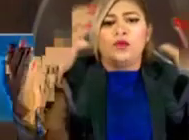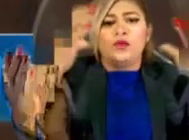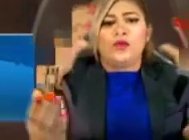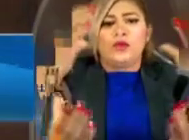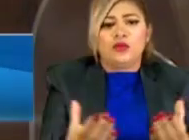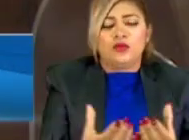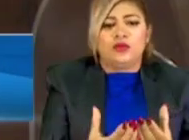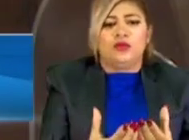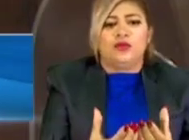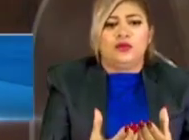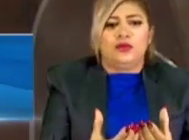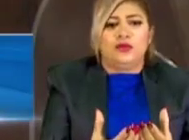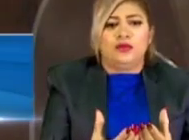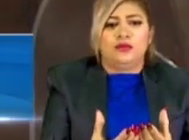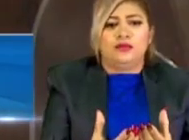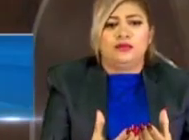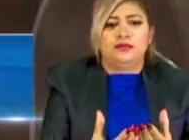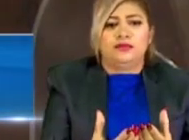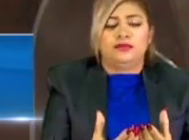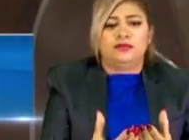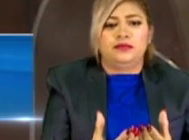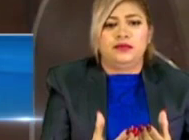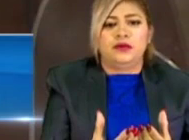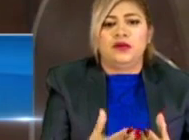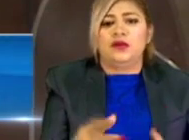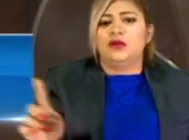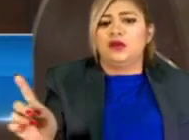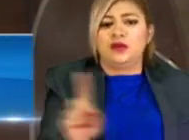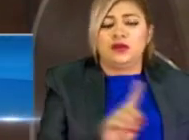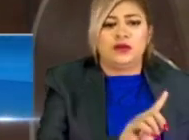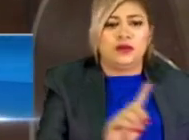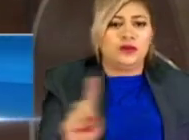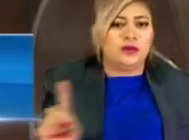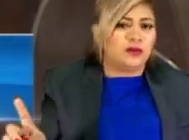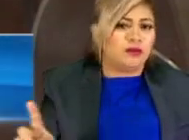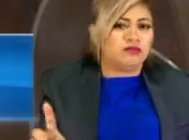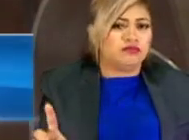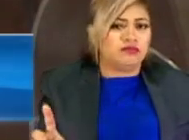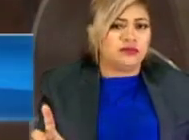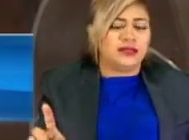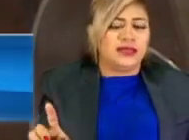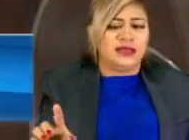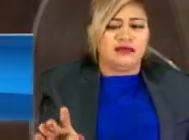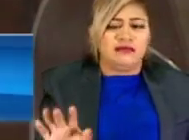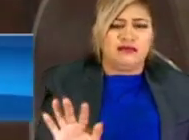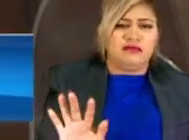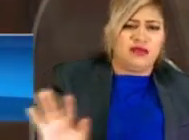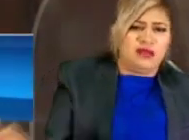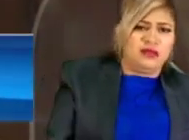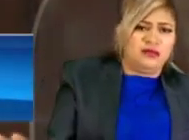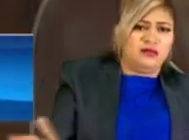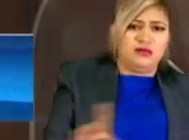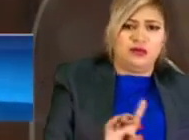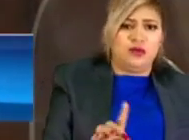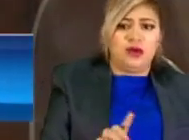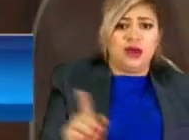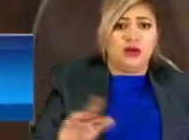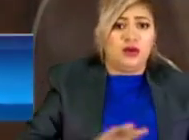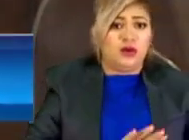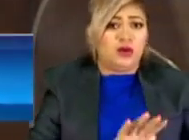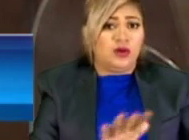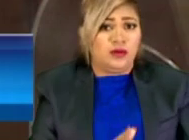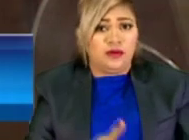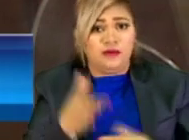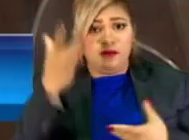les reitero, no hemos ganado la guerra contra el COVID-19 ni estamos